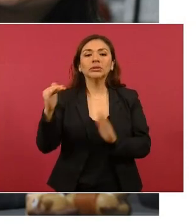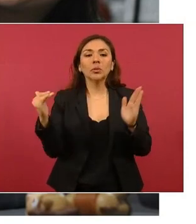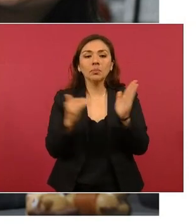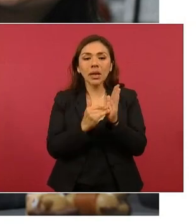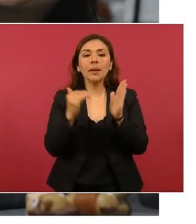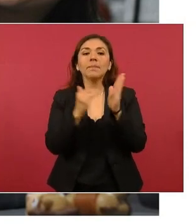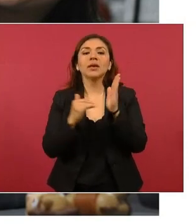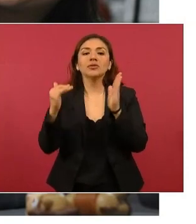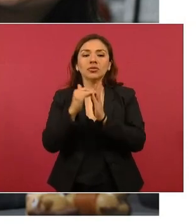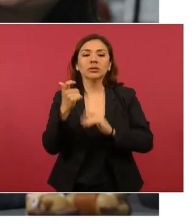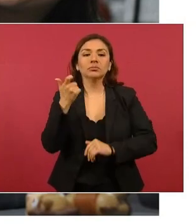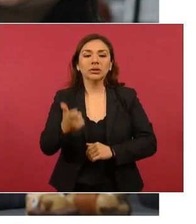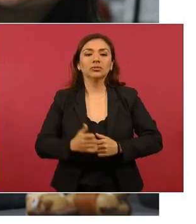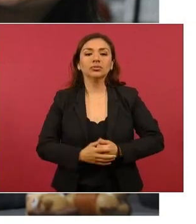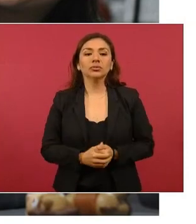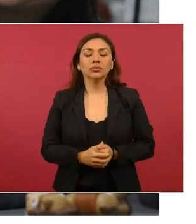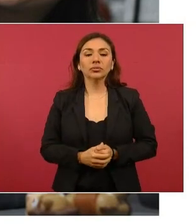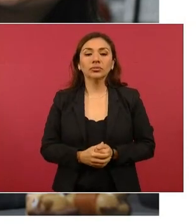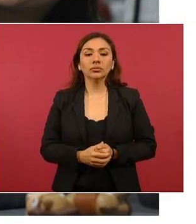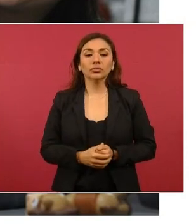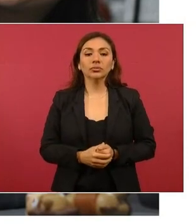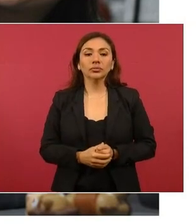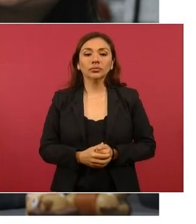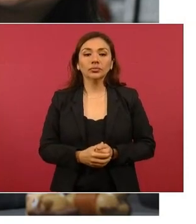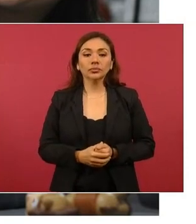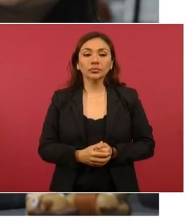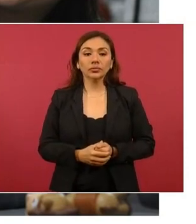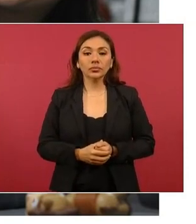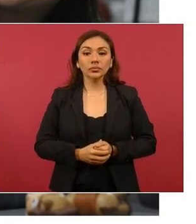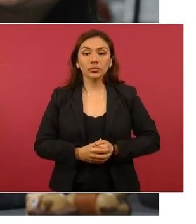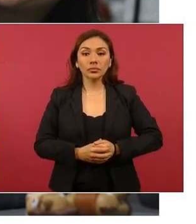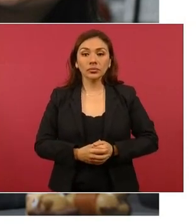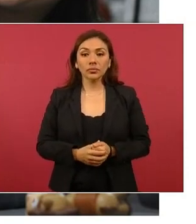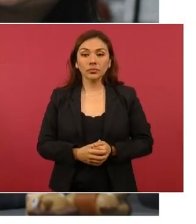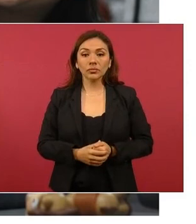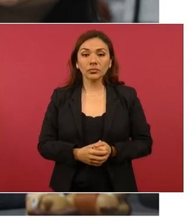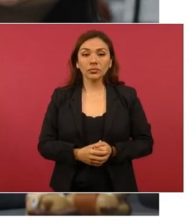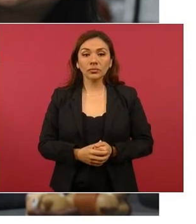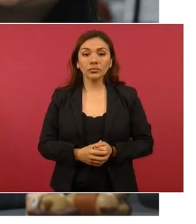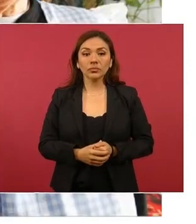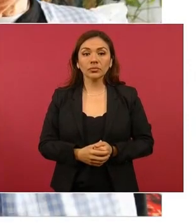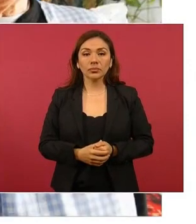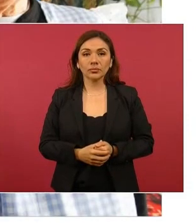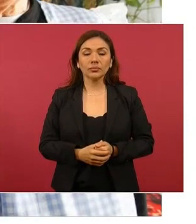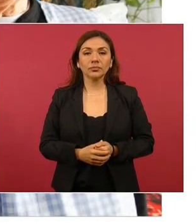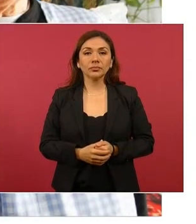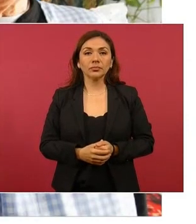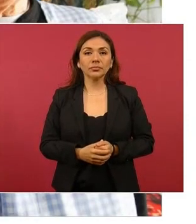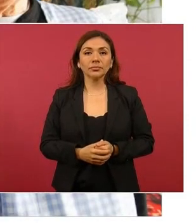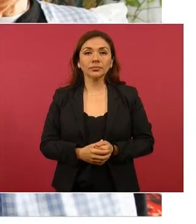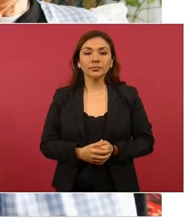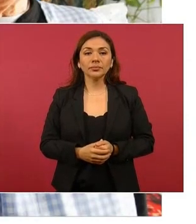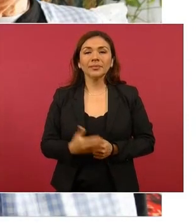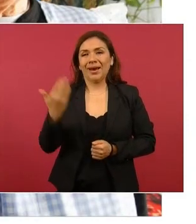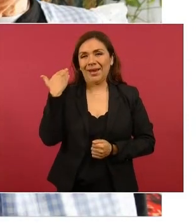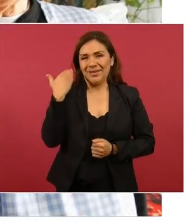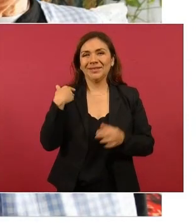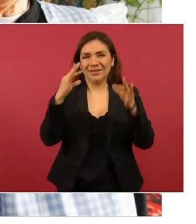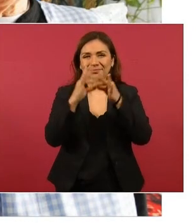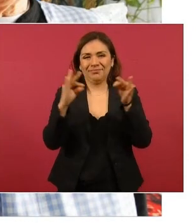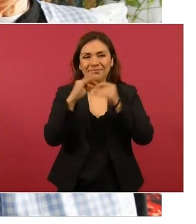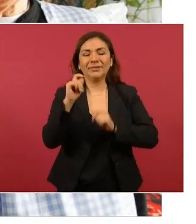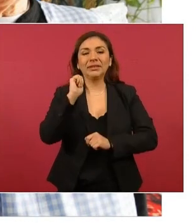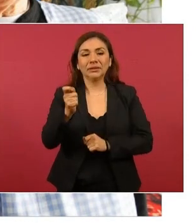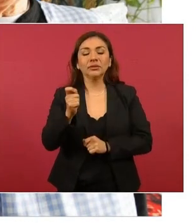millones de pesos. Adelante. Como ya comentamos, se va